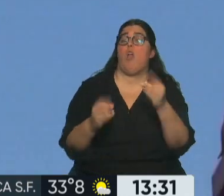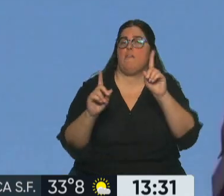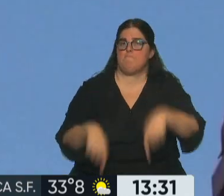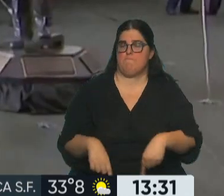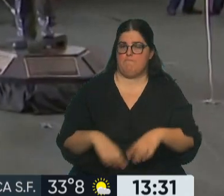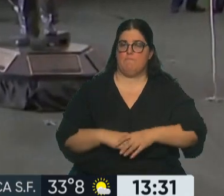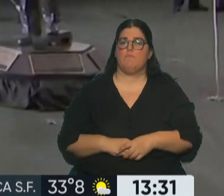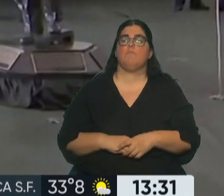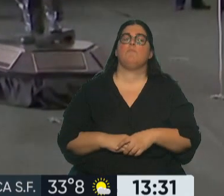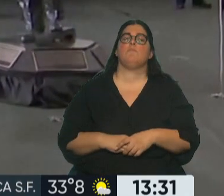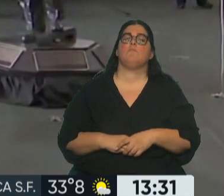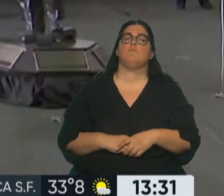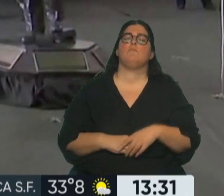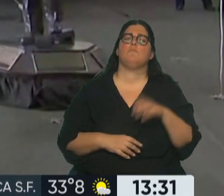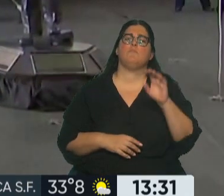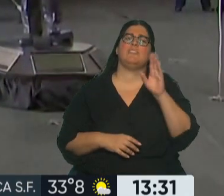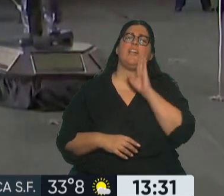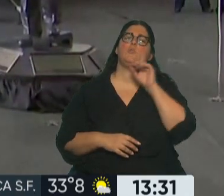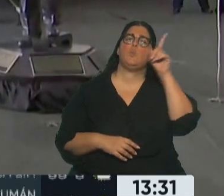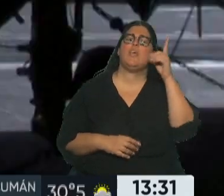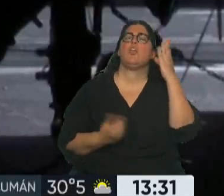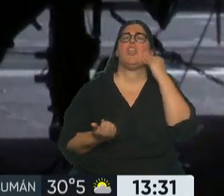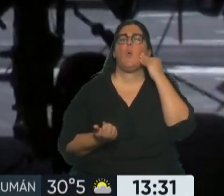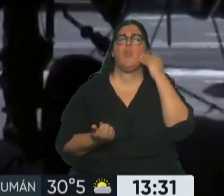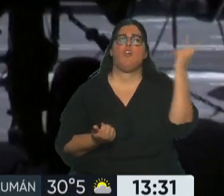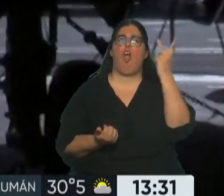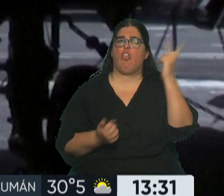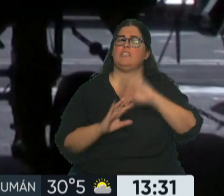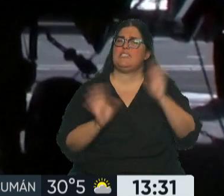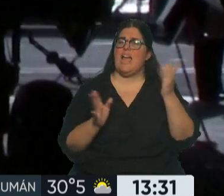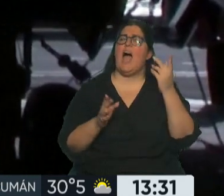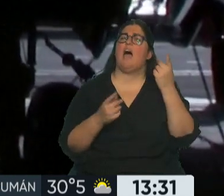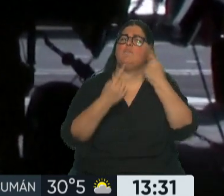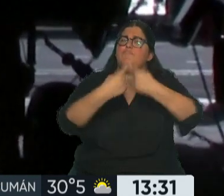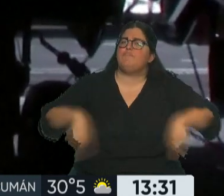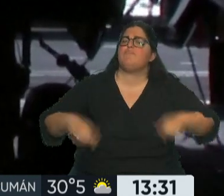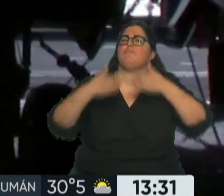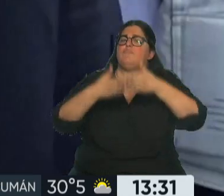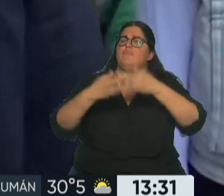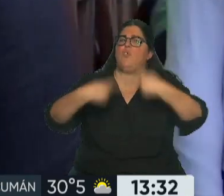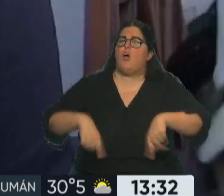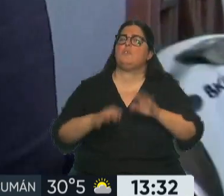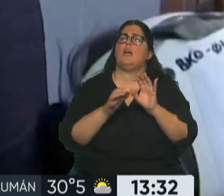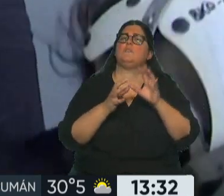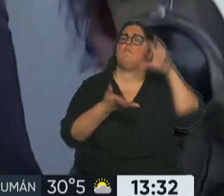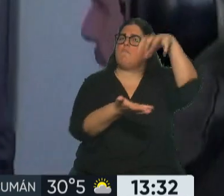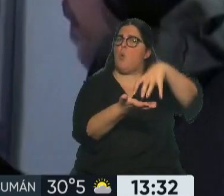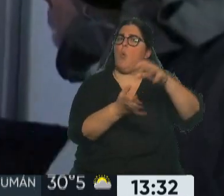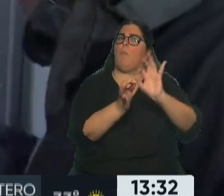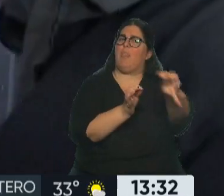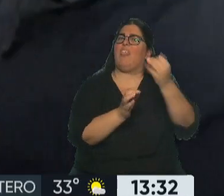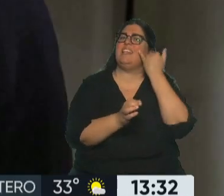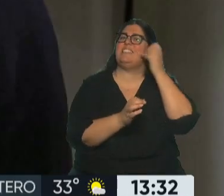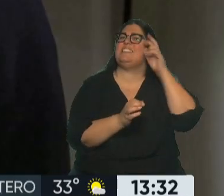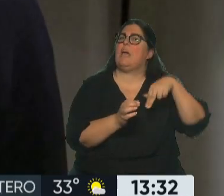integrar aunque se sabe que Estados Unidos y el Reino Unido ya cuentan con recursos navales situados en cercanías de yemen para lanzar